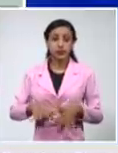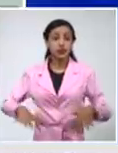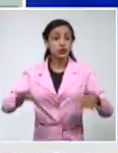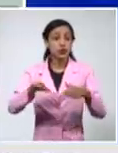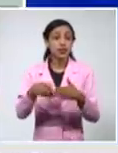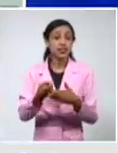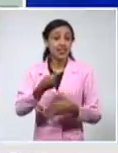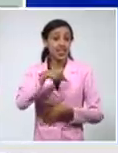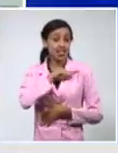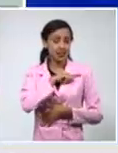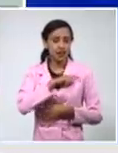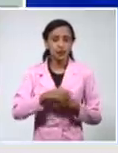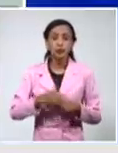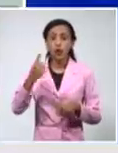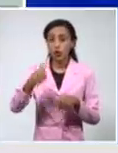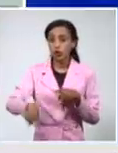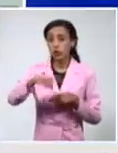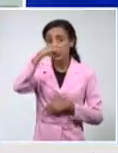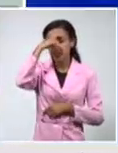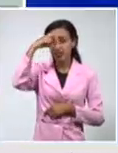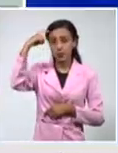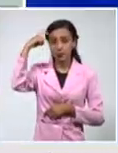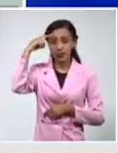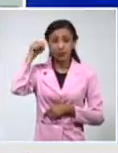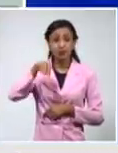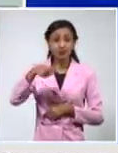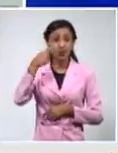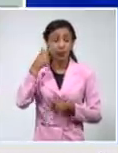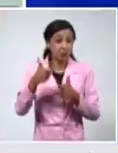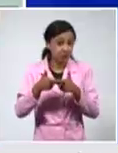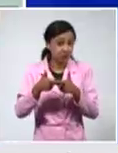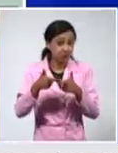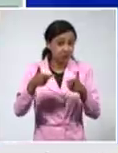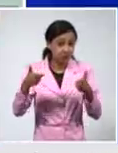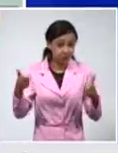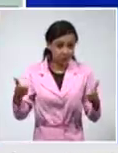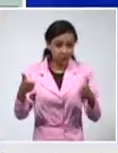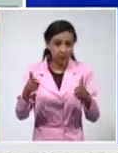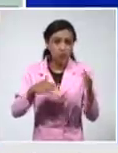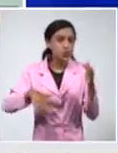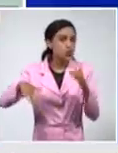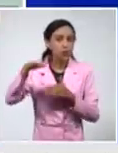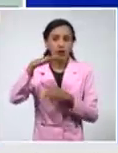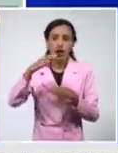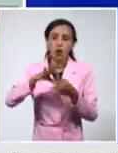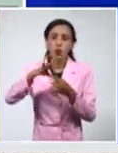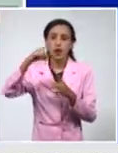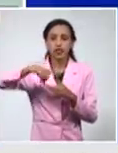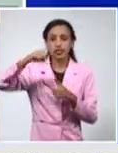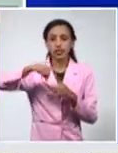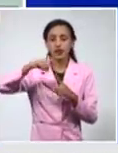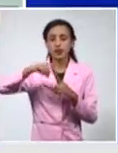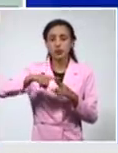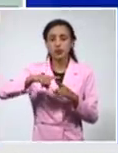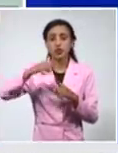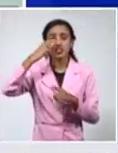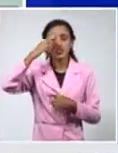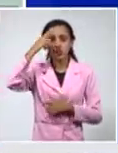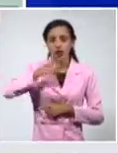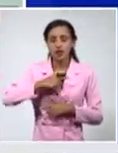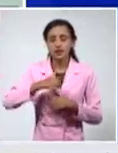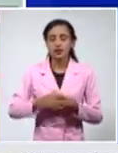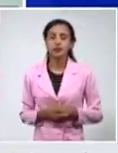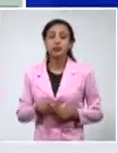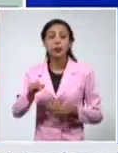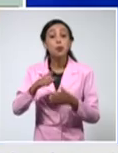Santi Espíritu incrementa su tasa y supera a Guantánamo y a Ciego de Ávila. Son provincias en las